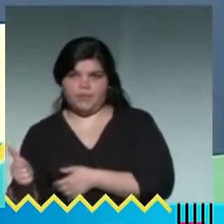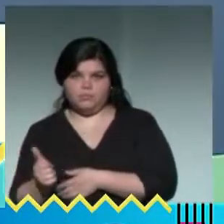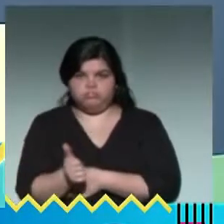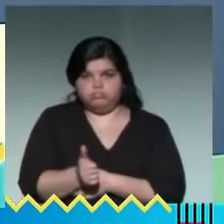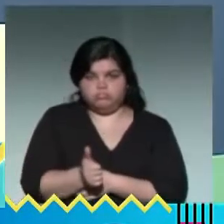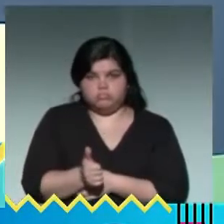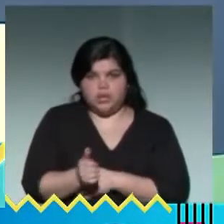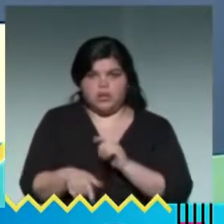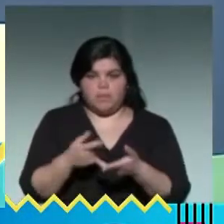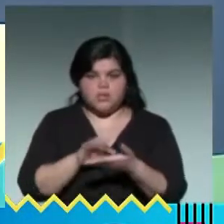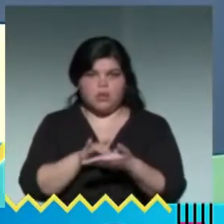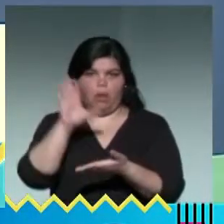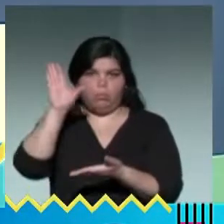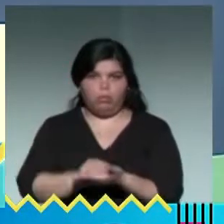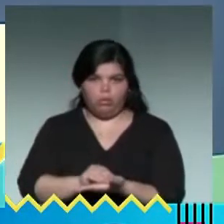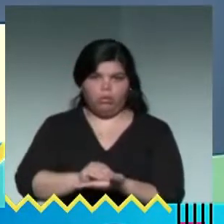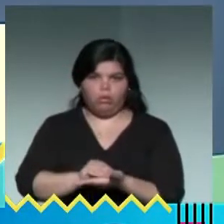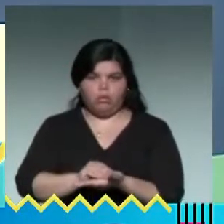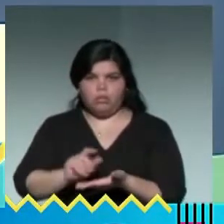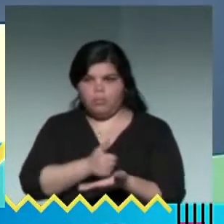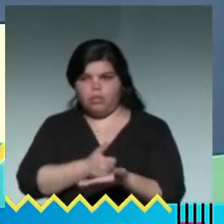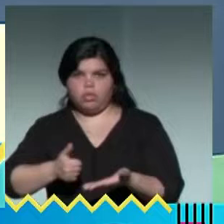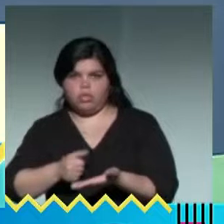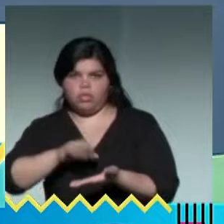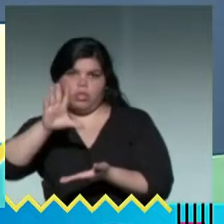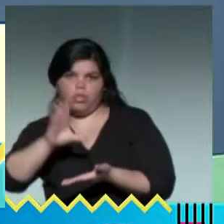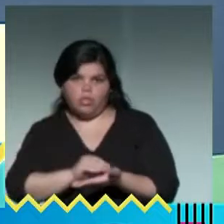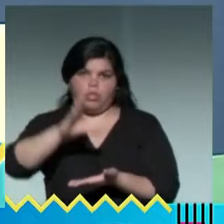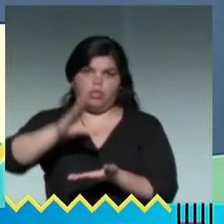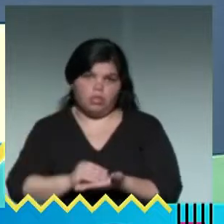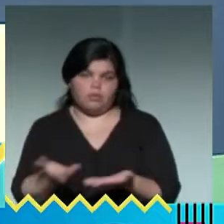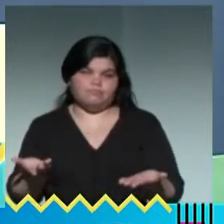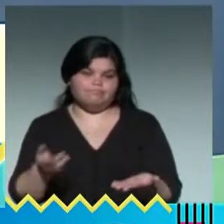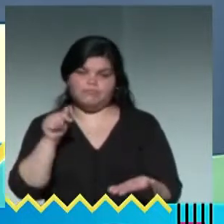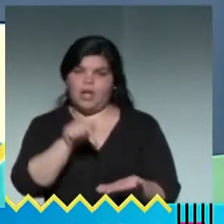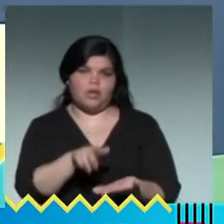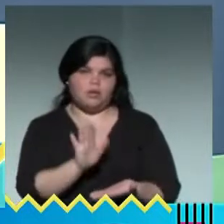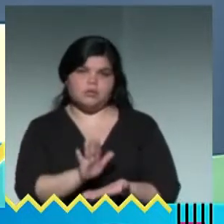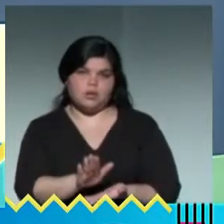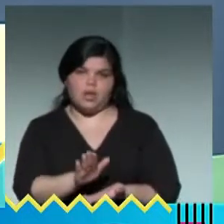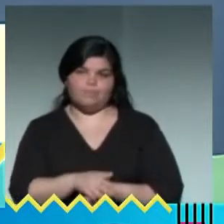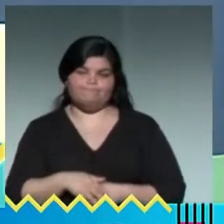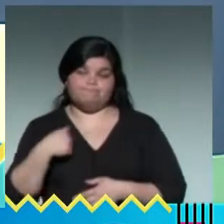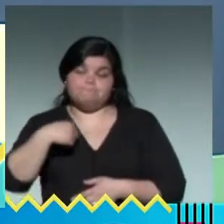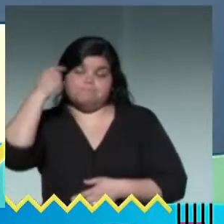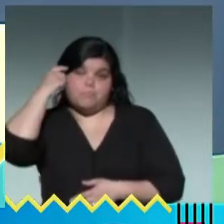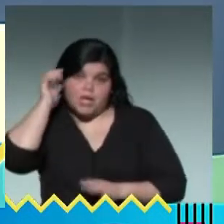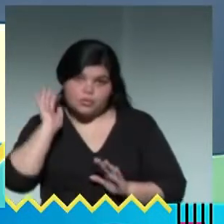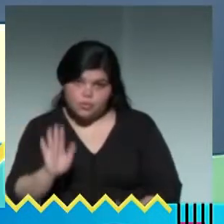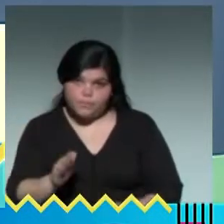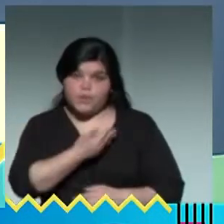señal, digamos, ¿no? Esas son las cosas en las cuales creo yo que el Estado tiene que hacer un